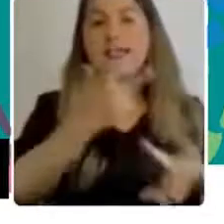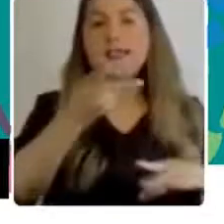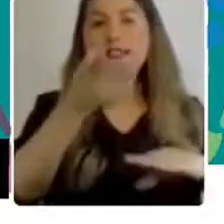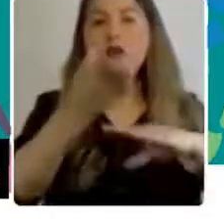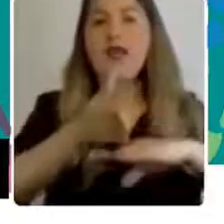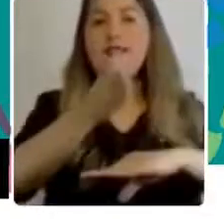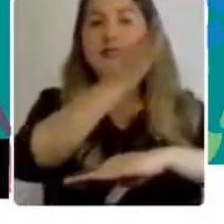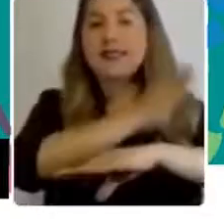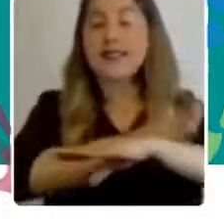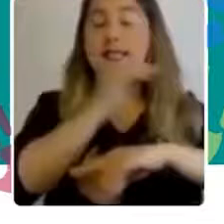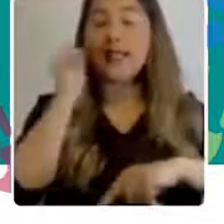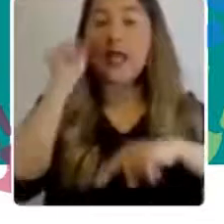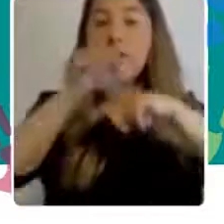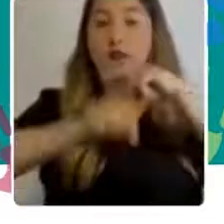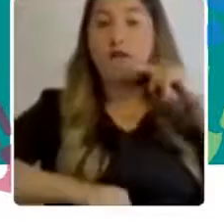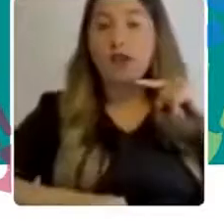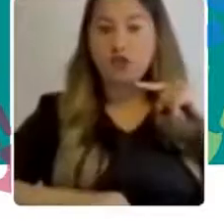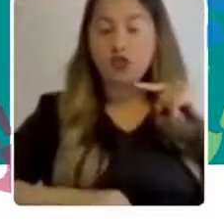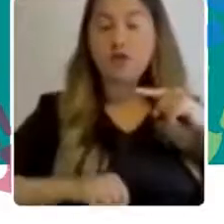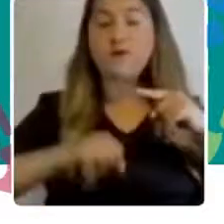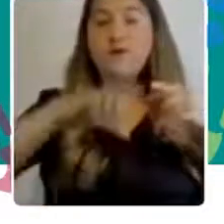en países